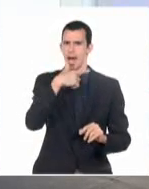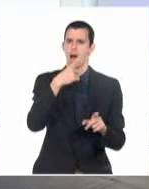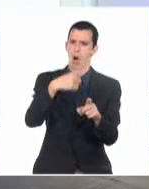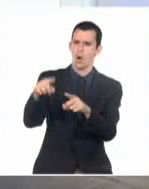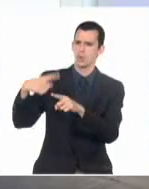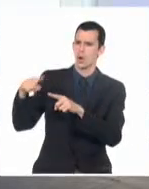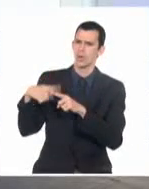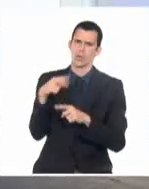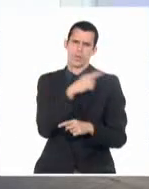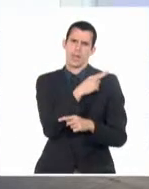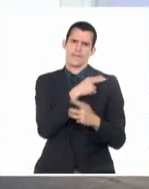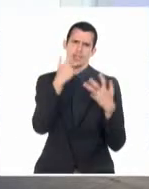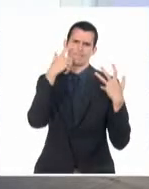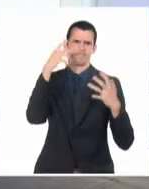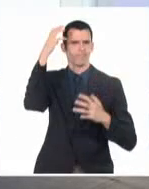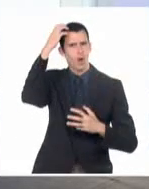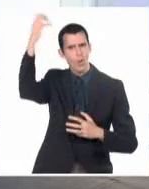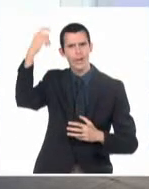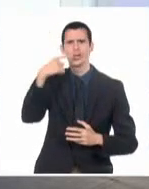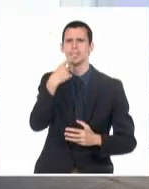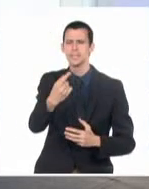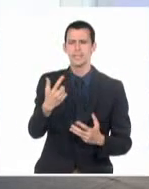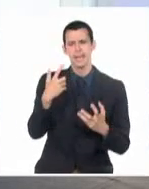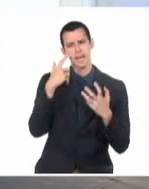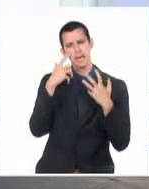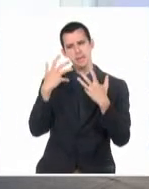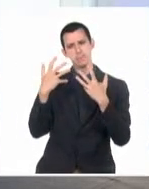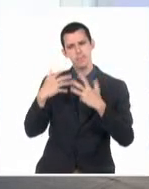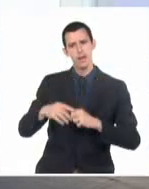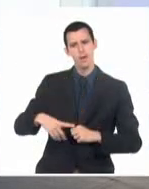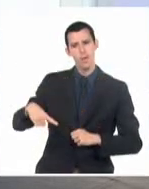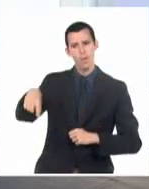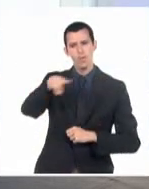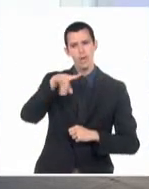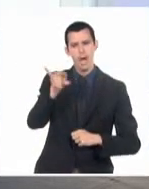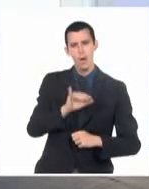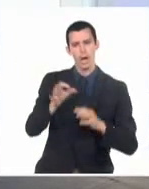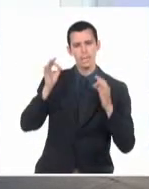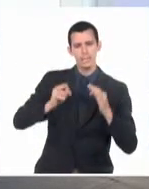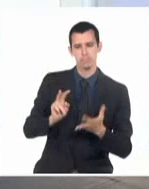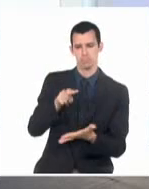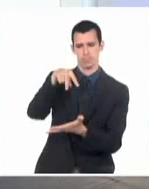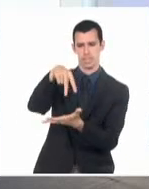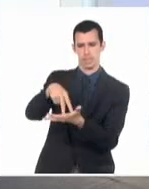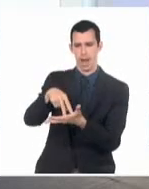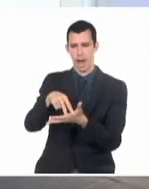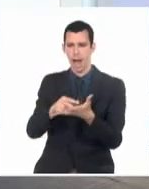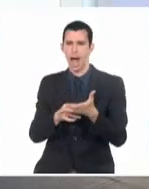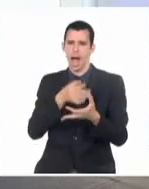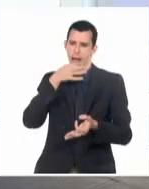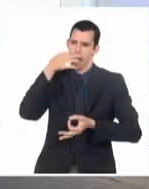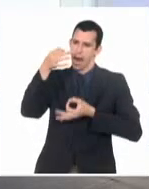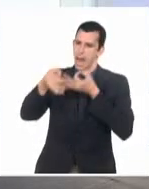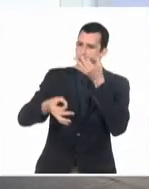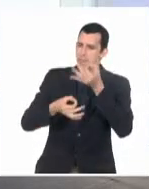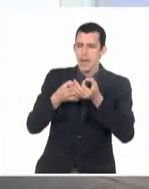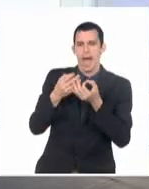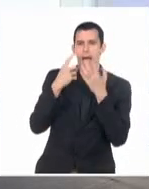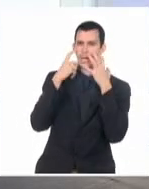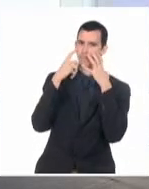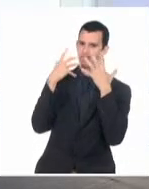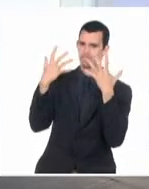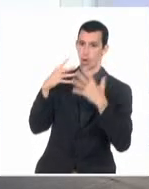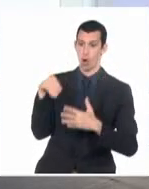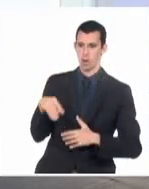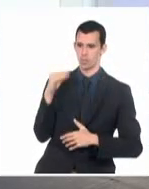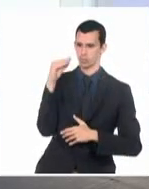los profesionales de la palabra y dijo que sus voces están indisolublemente ligadas a los momentos más trascendentales de la historia contemporánea de